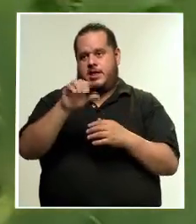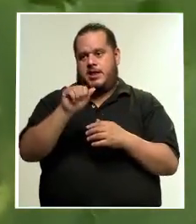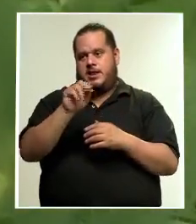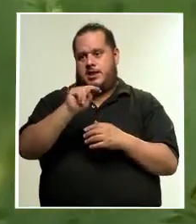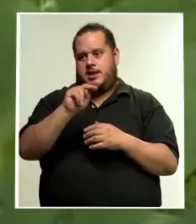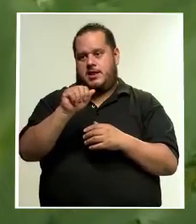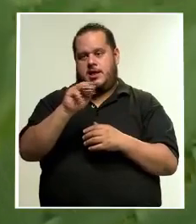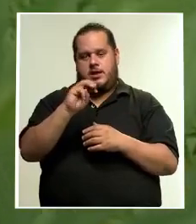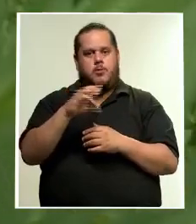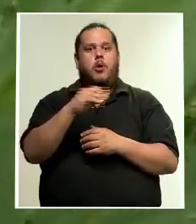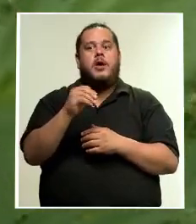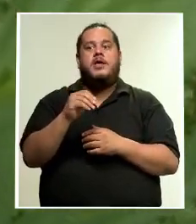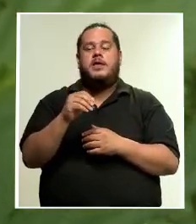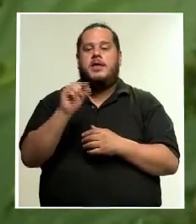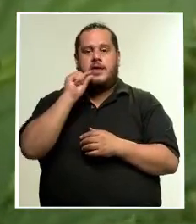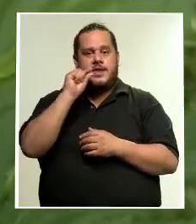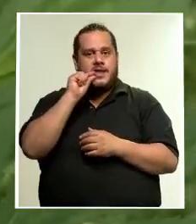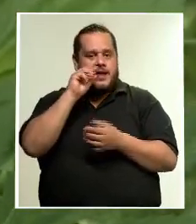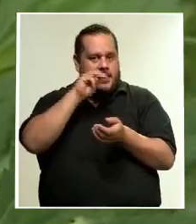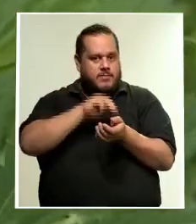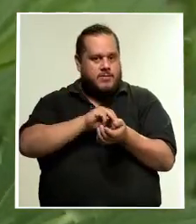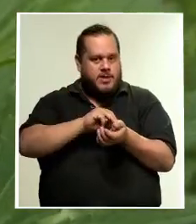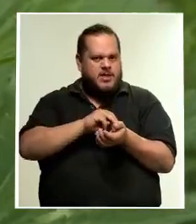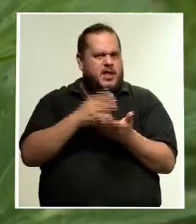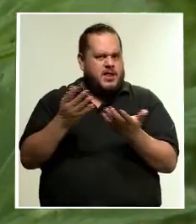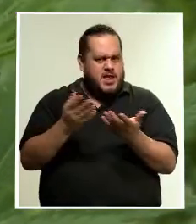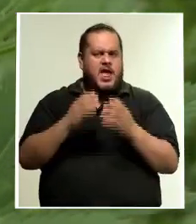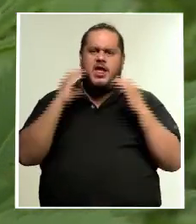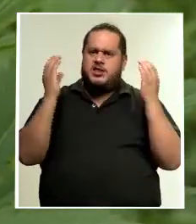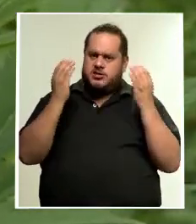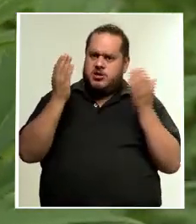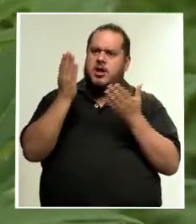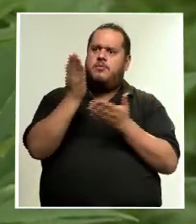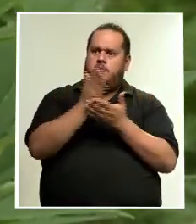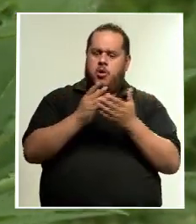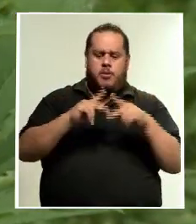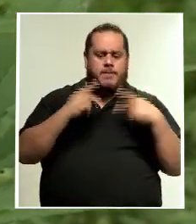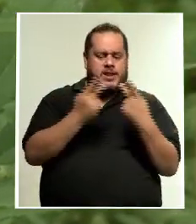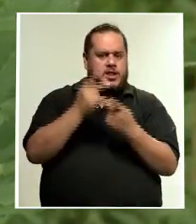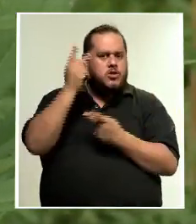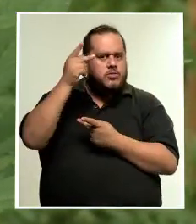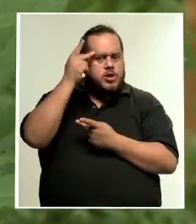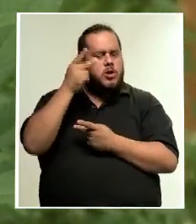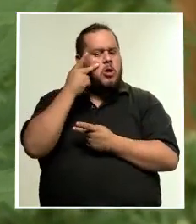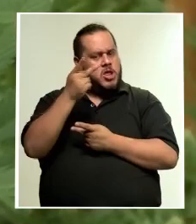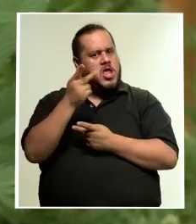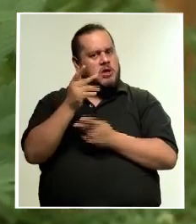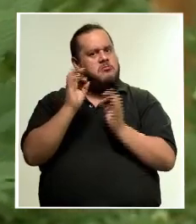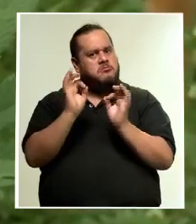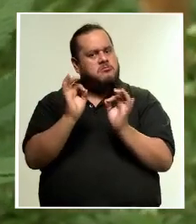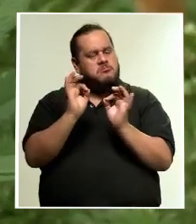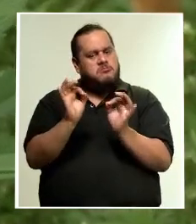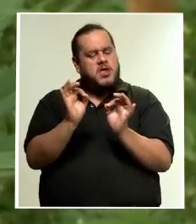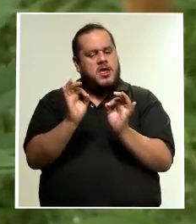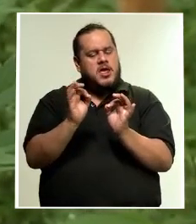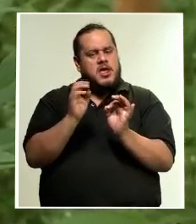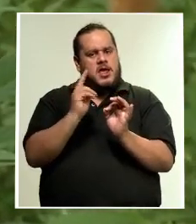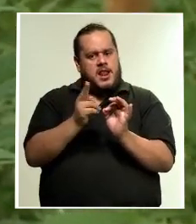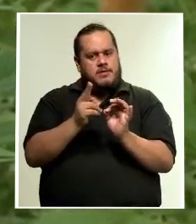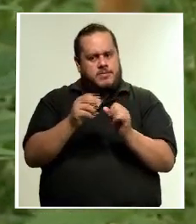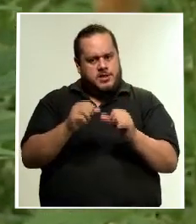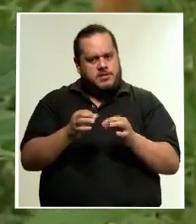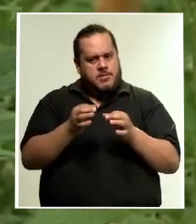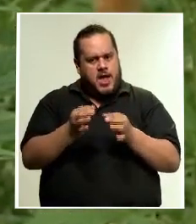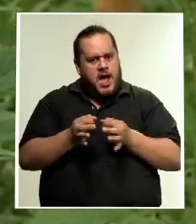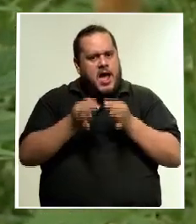el cannabis medicinal está en el Congreso y es celebrado por varias fracciones legislativas que ven con buenos ojos que la misma avance como